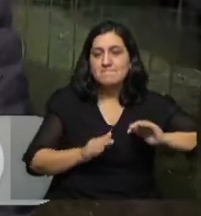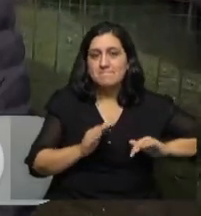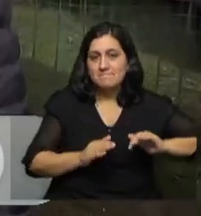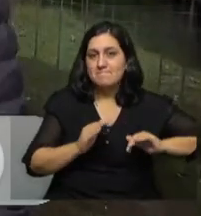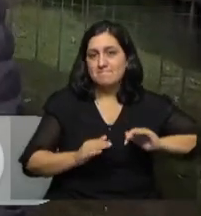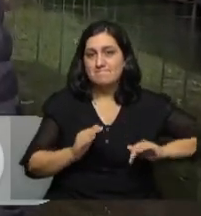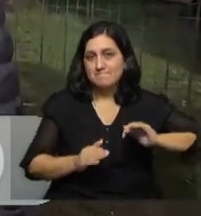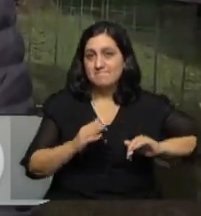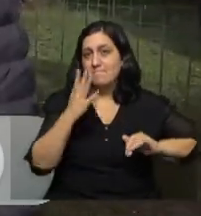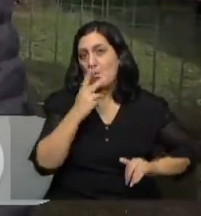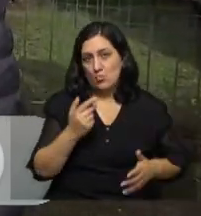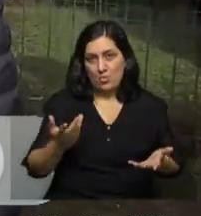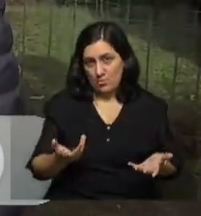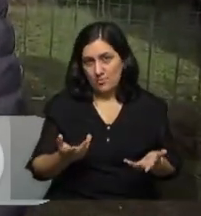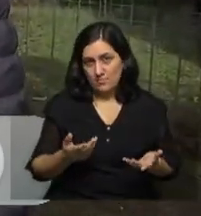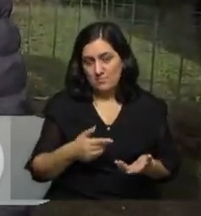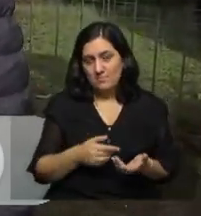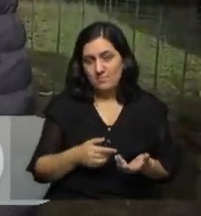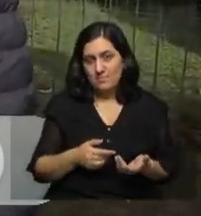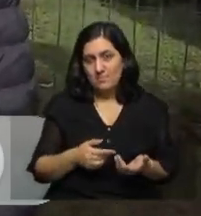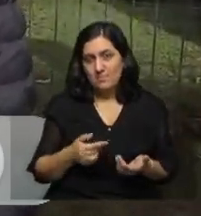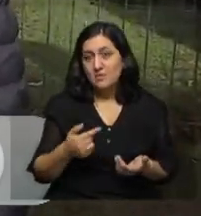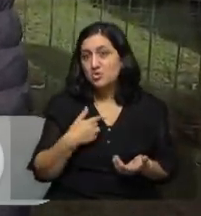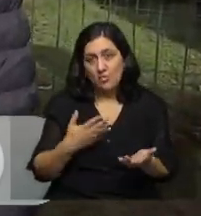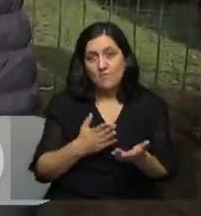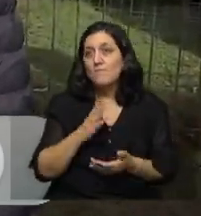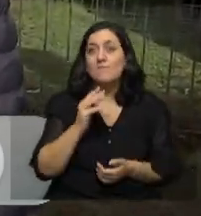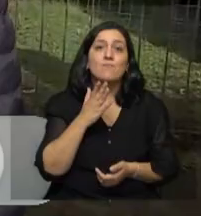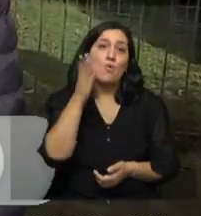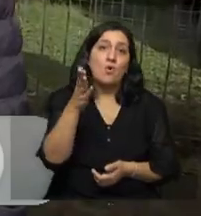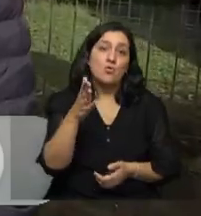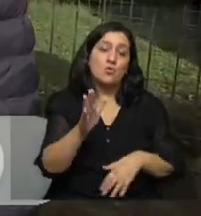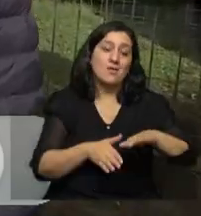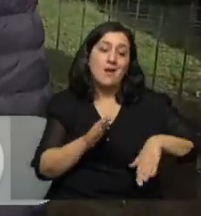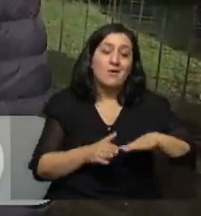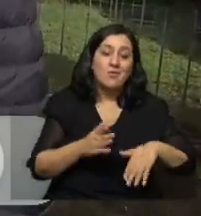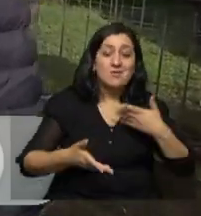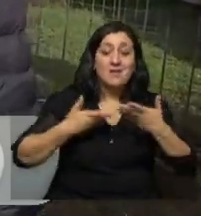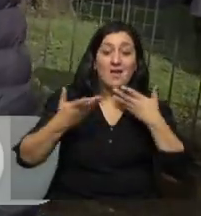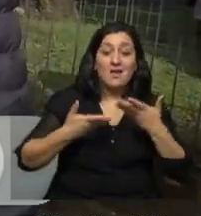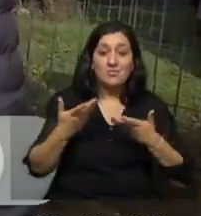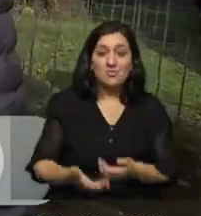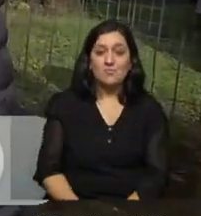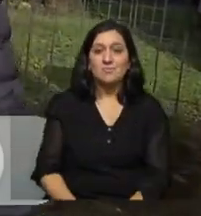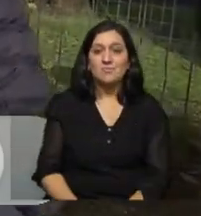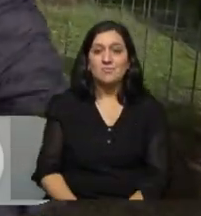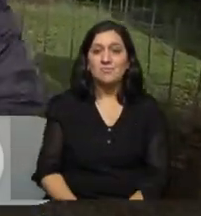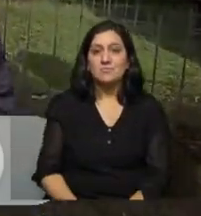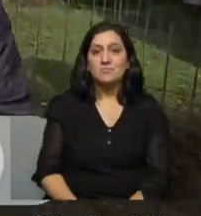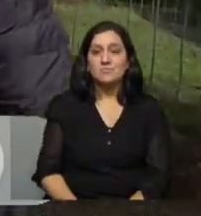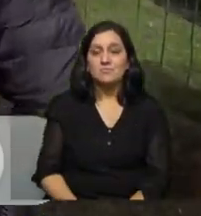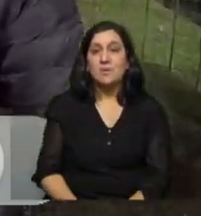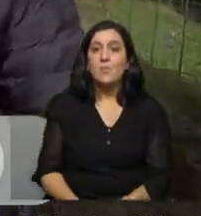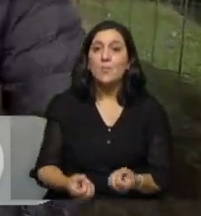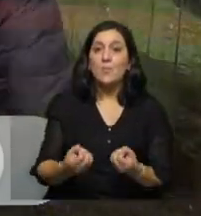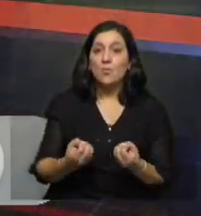lo que más me desenvolví. Y bueno, le doy con el cajón peruano, con lo que puedo salir, si no tendría que salir a capela. JP. Bien,